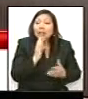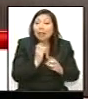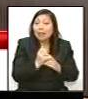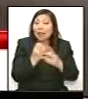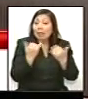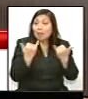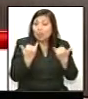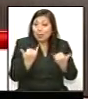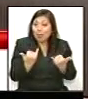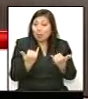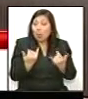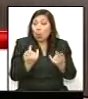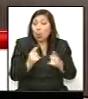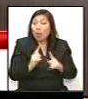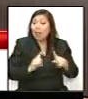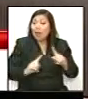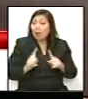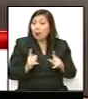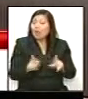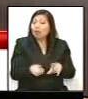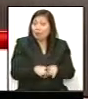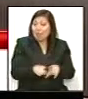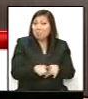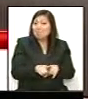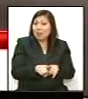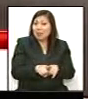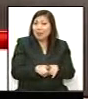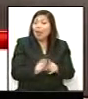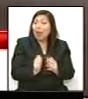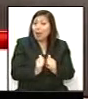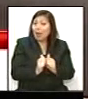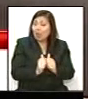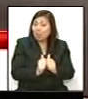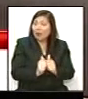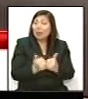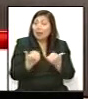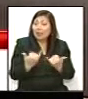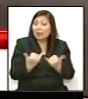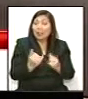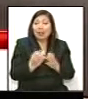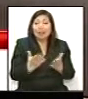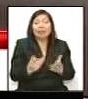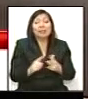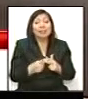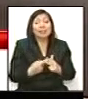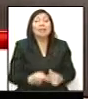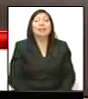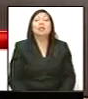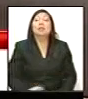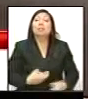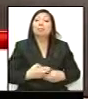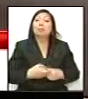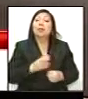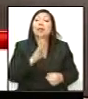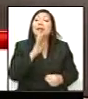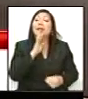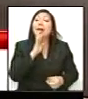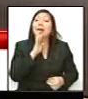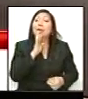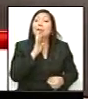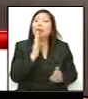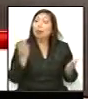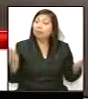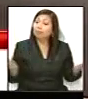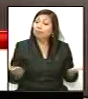hoy, aun cuando algunos deberíamos también eventualmente acompañar el proceso, el día de hoy se inicia un proceso de diálogo.